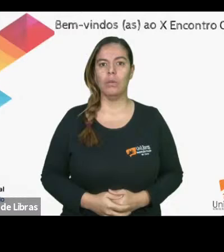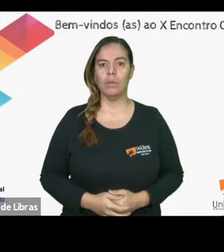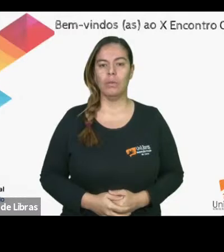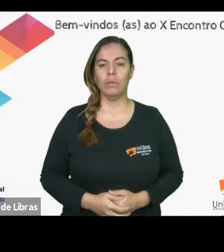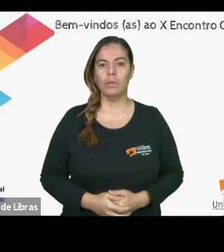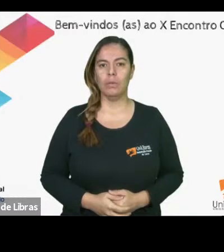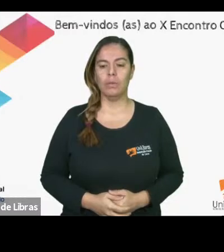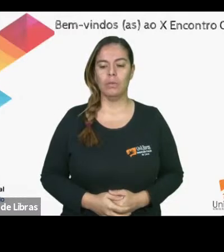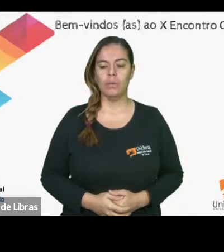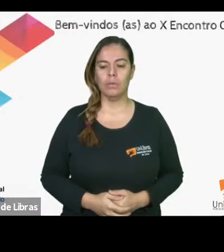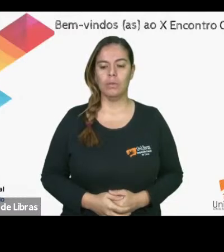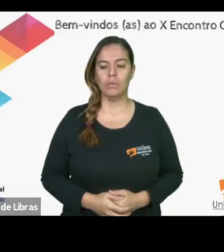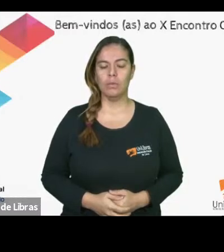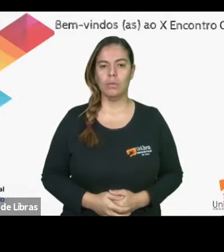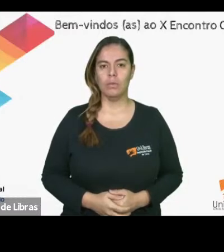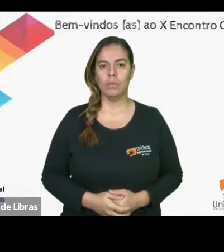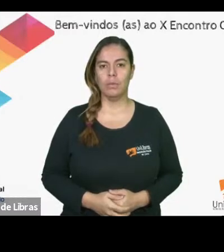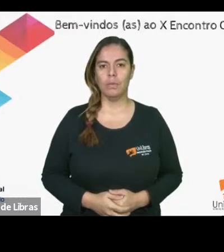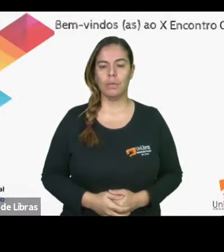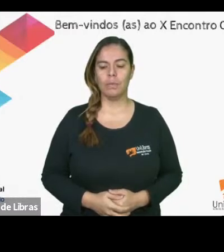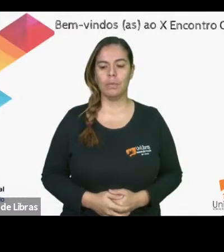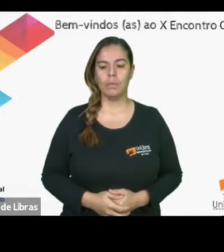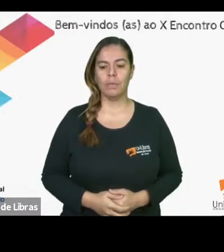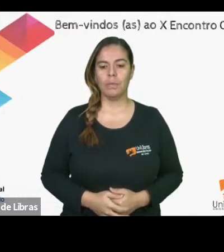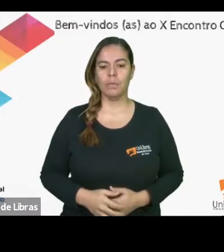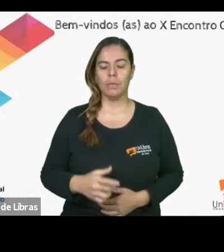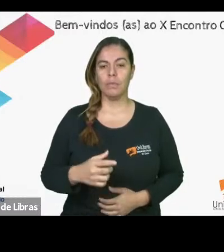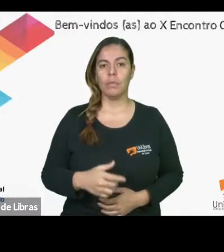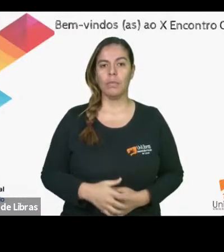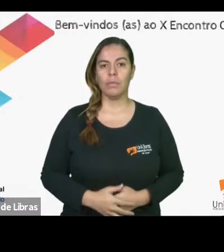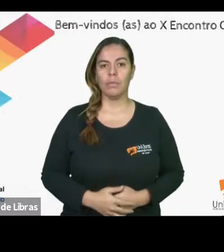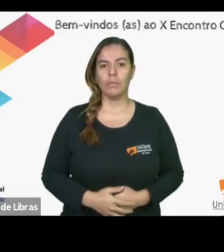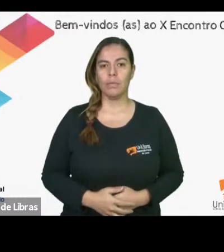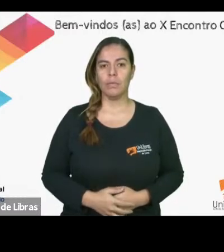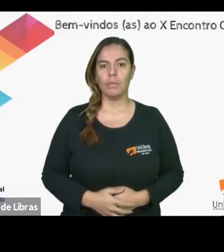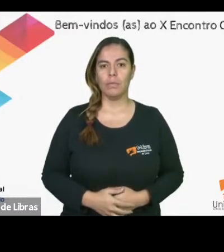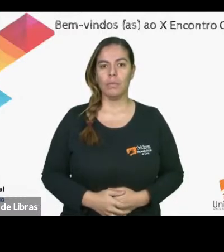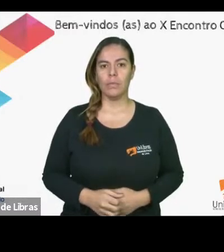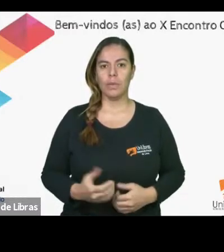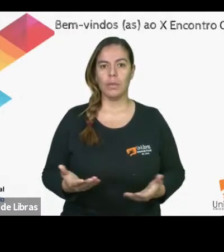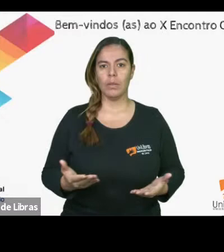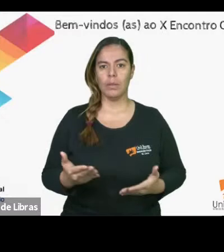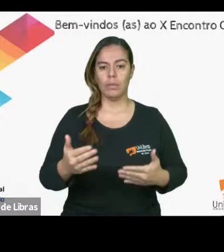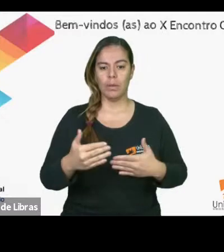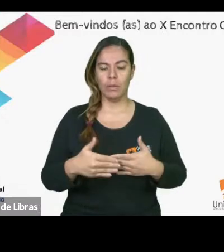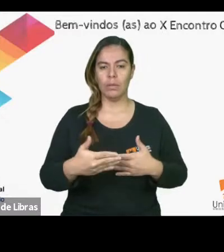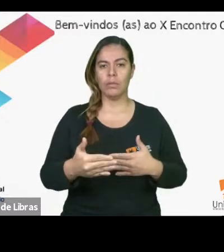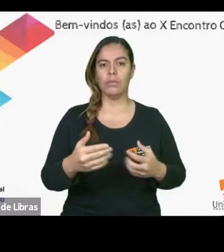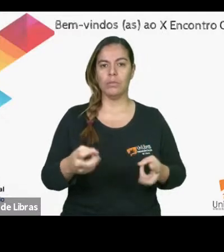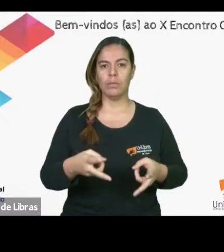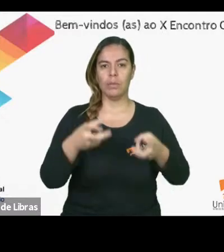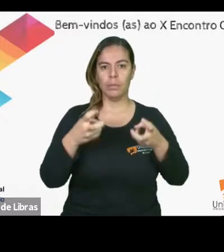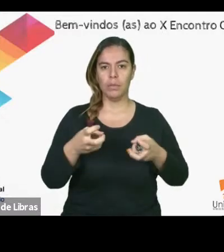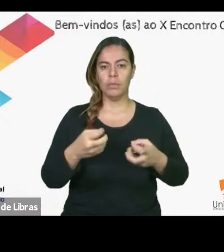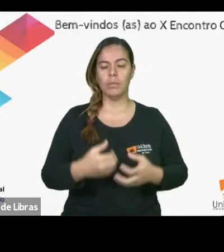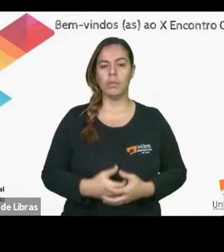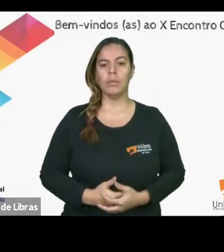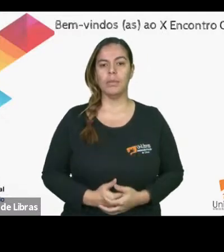interesantes los seres humanos porque ustedes se dan cuenta, discúlpenme, y ahora sí que voy a, son dos frases más que voy a